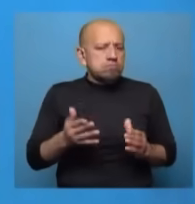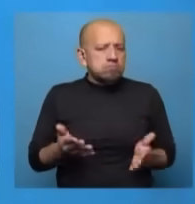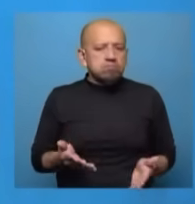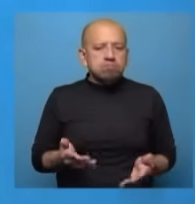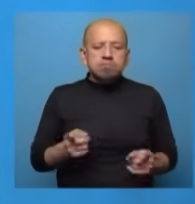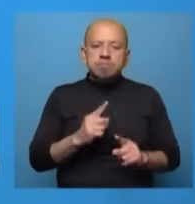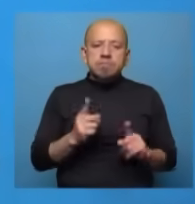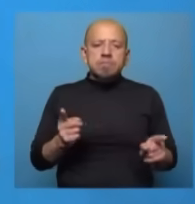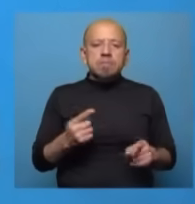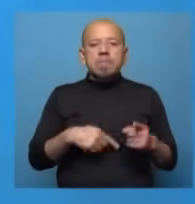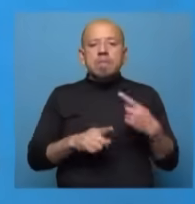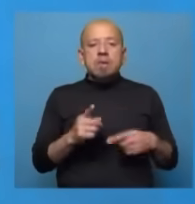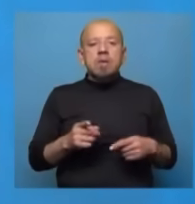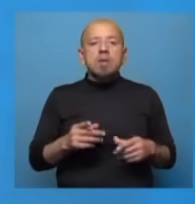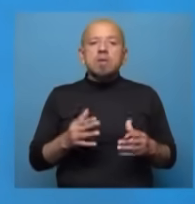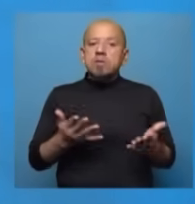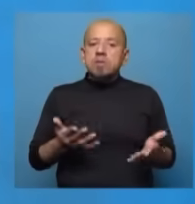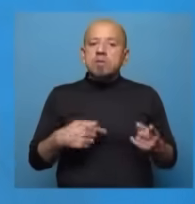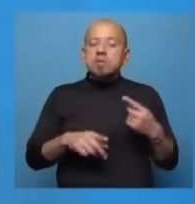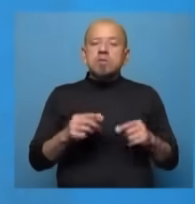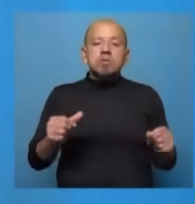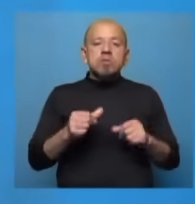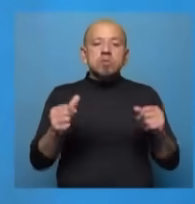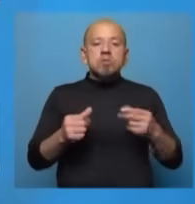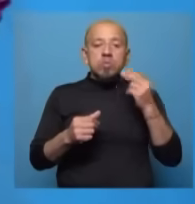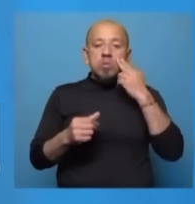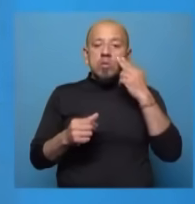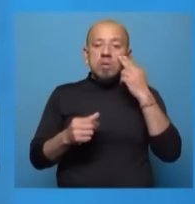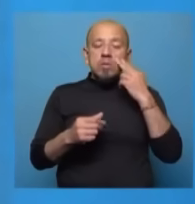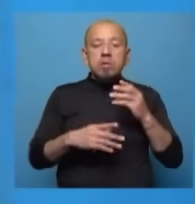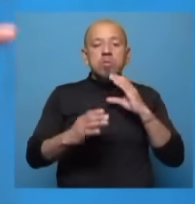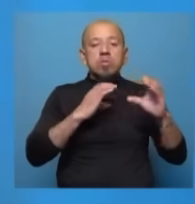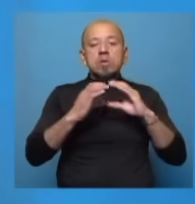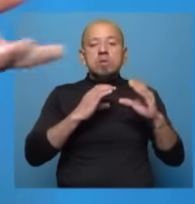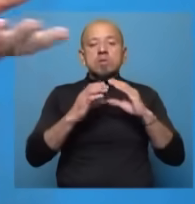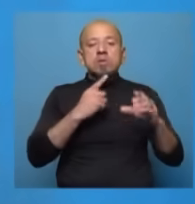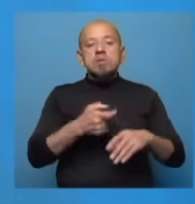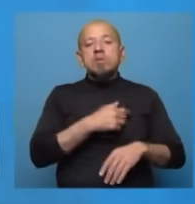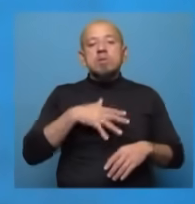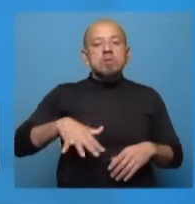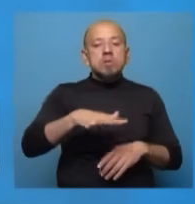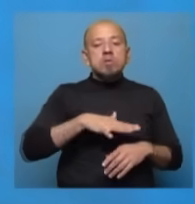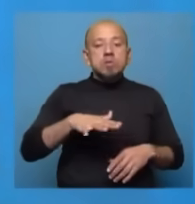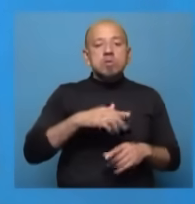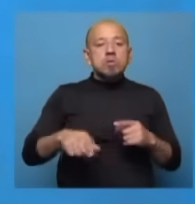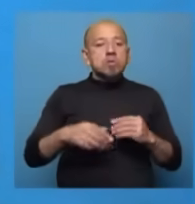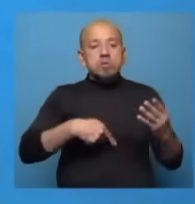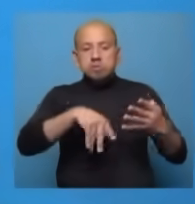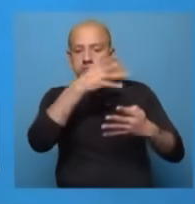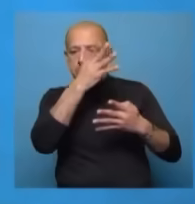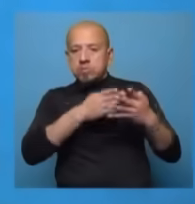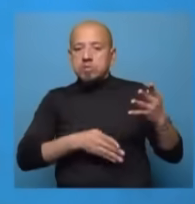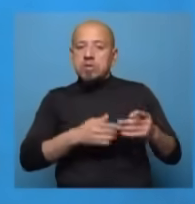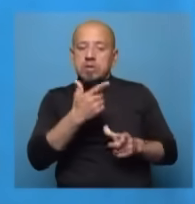no fue también mal intencionado pero generó un problema comunicacional en la sociedad que atravesó a a las